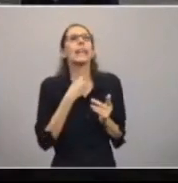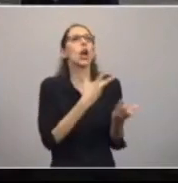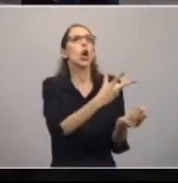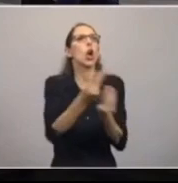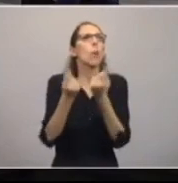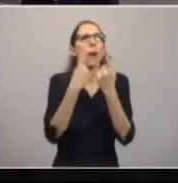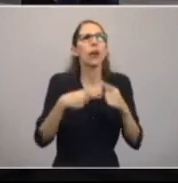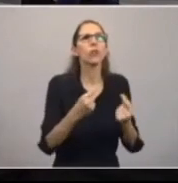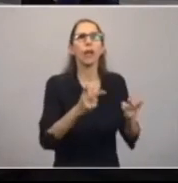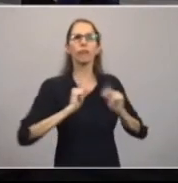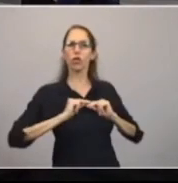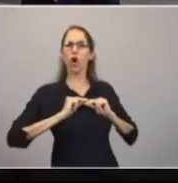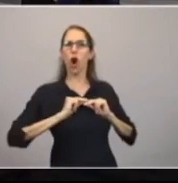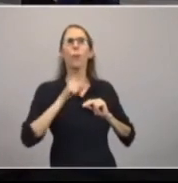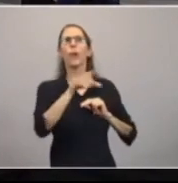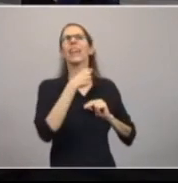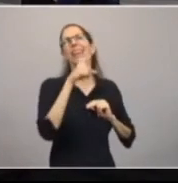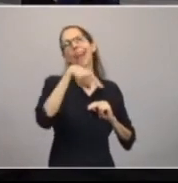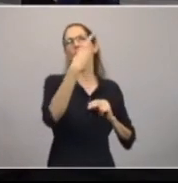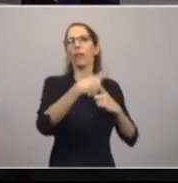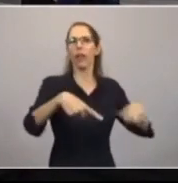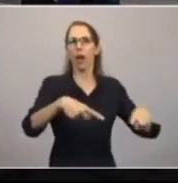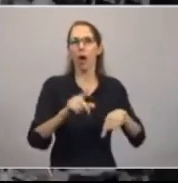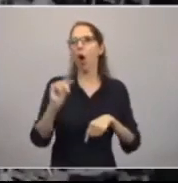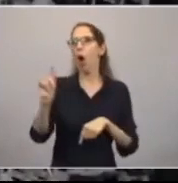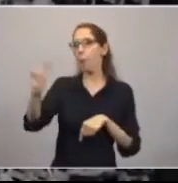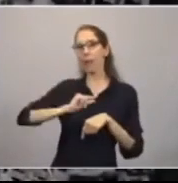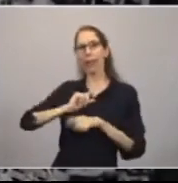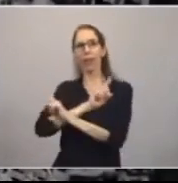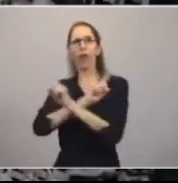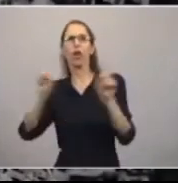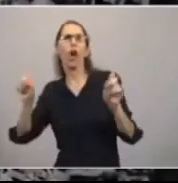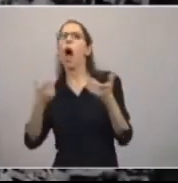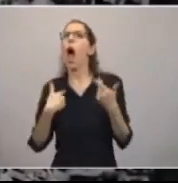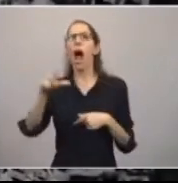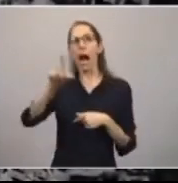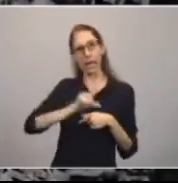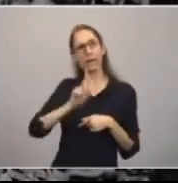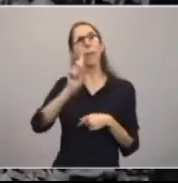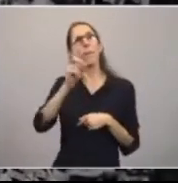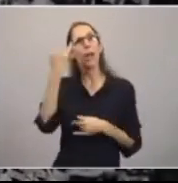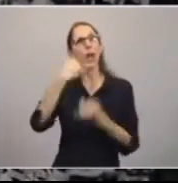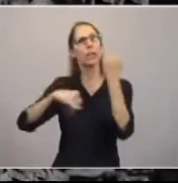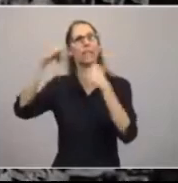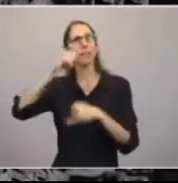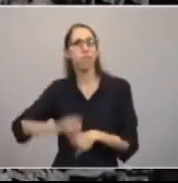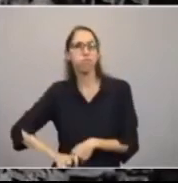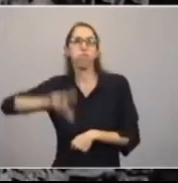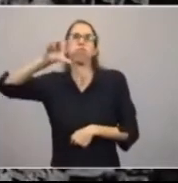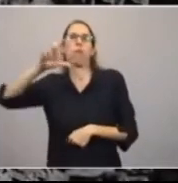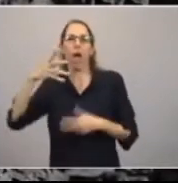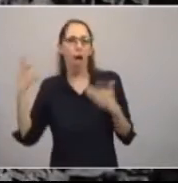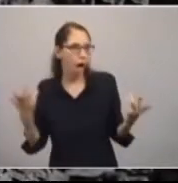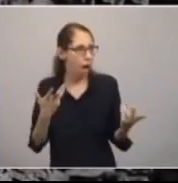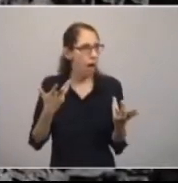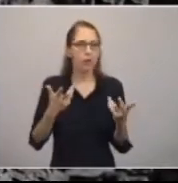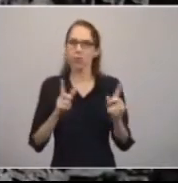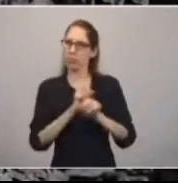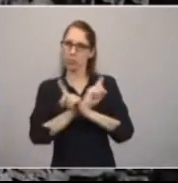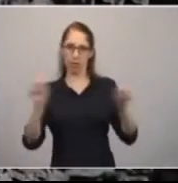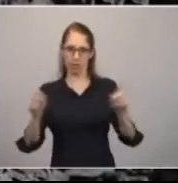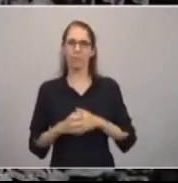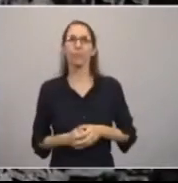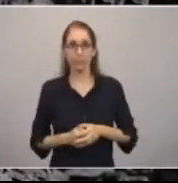prima porque prefieren hacer otra cosa. O a otro no le den un crédito, le cobren cualquier cosa porque es más riesgoso que ponerlo en la timba